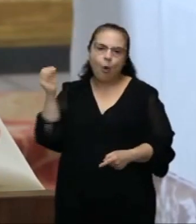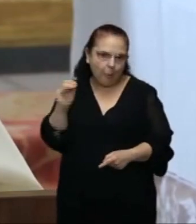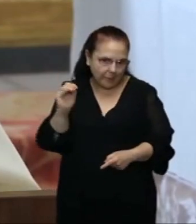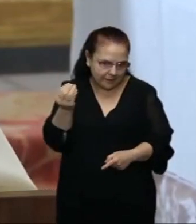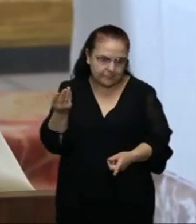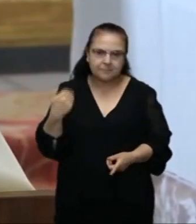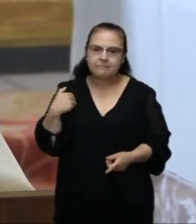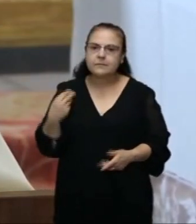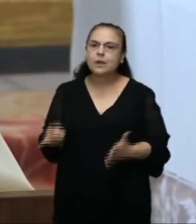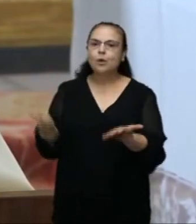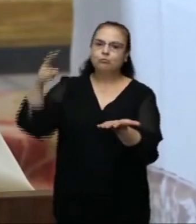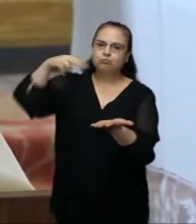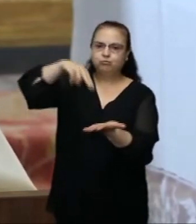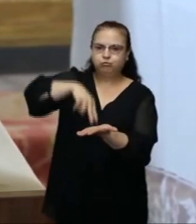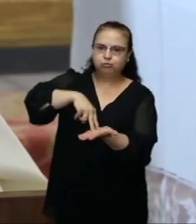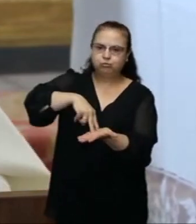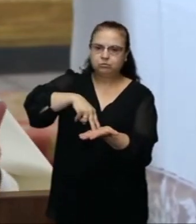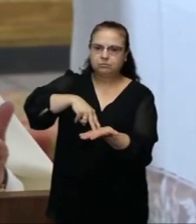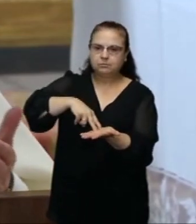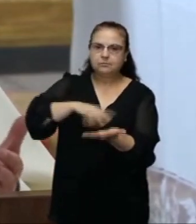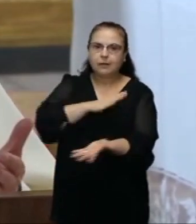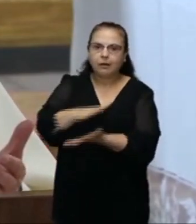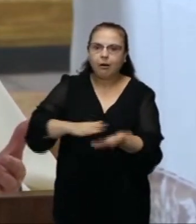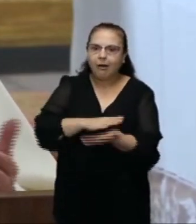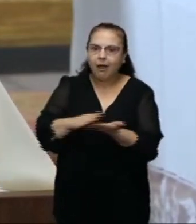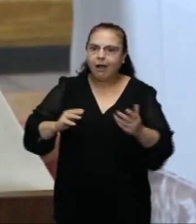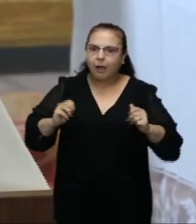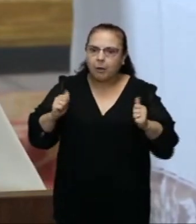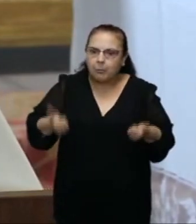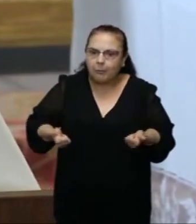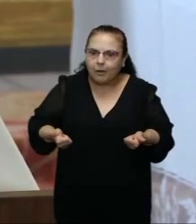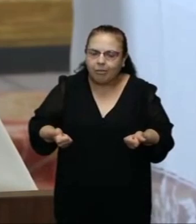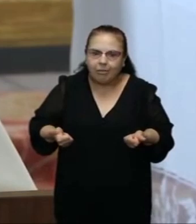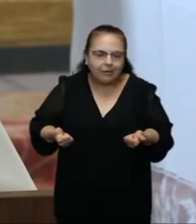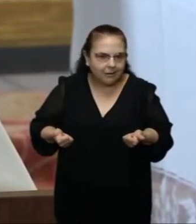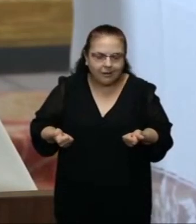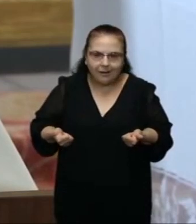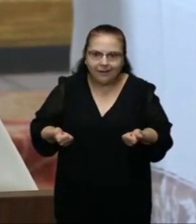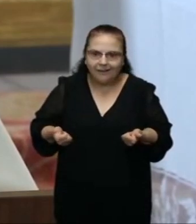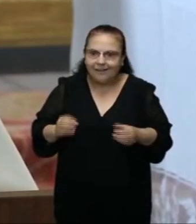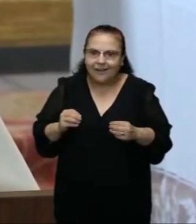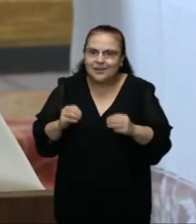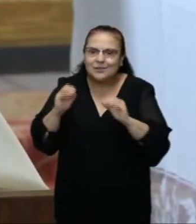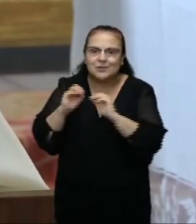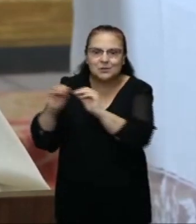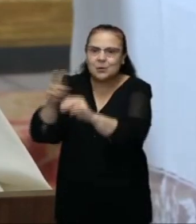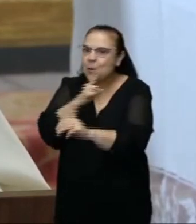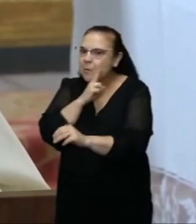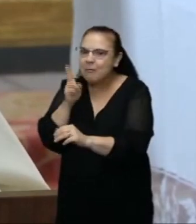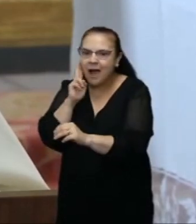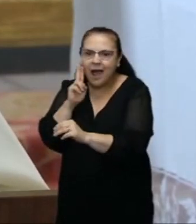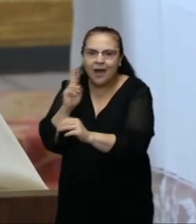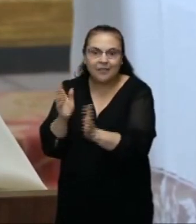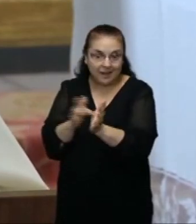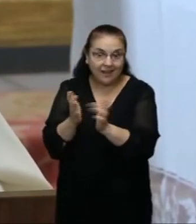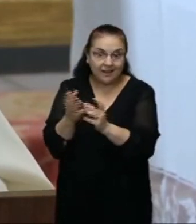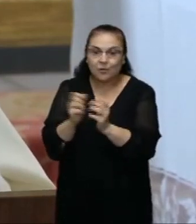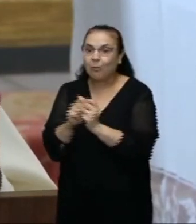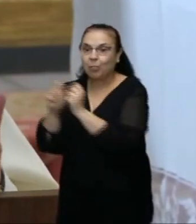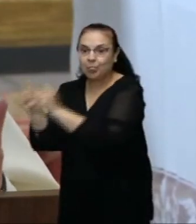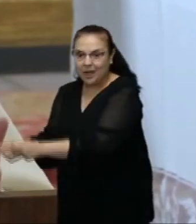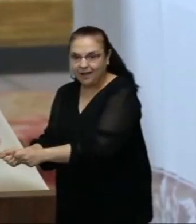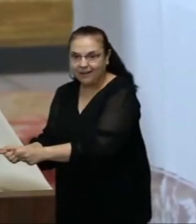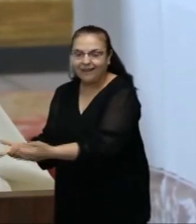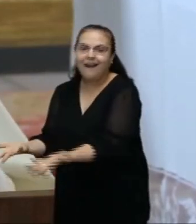incorpora, empieza a hablar y se lo entrega a su madre. Fijaos la